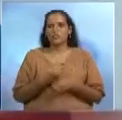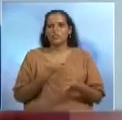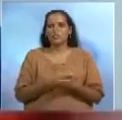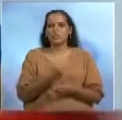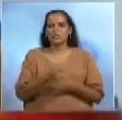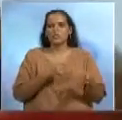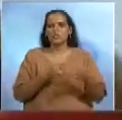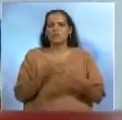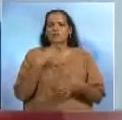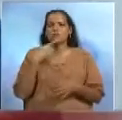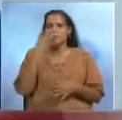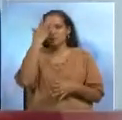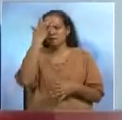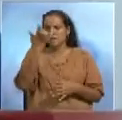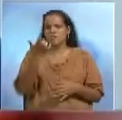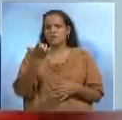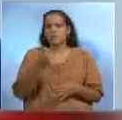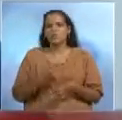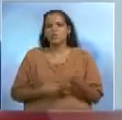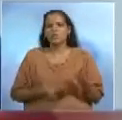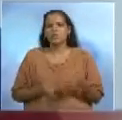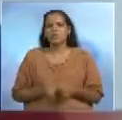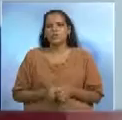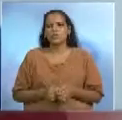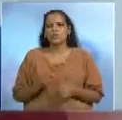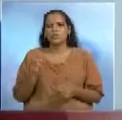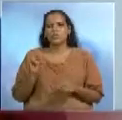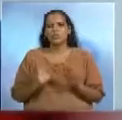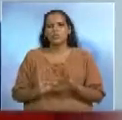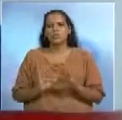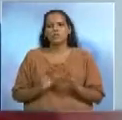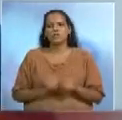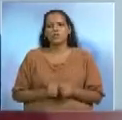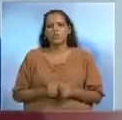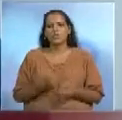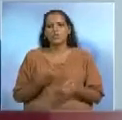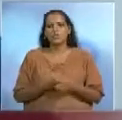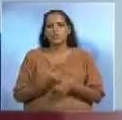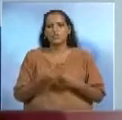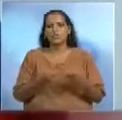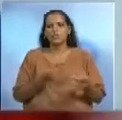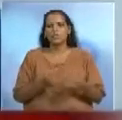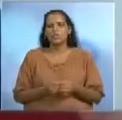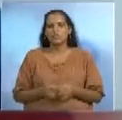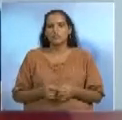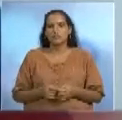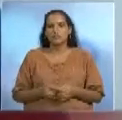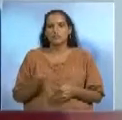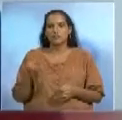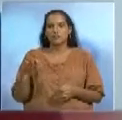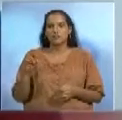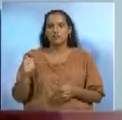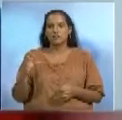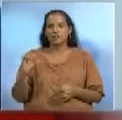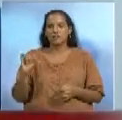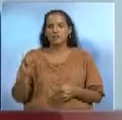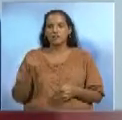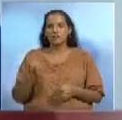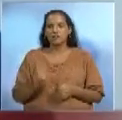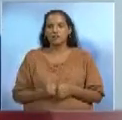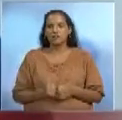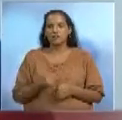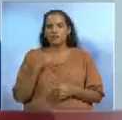qué? Para impedir el negociado, para impedir los precios comerciales que se están dando.